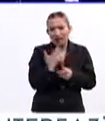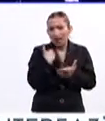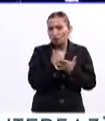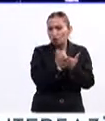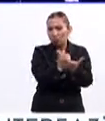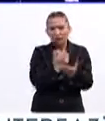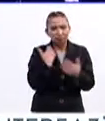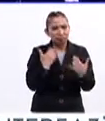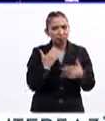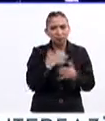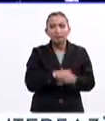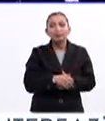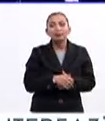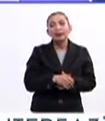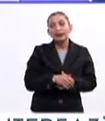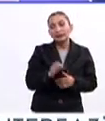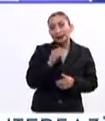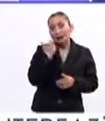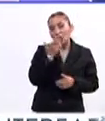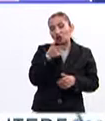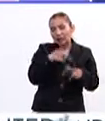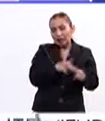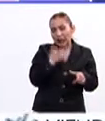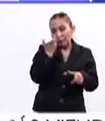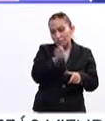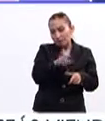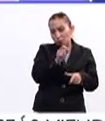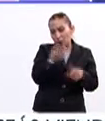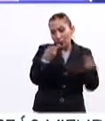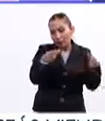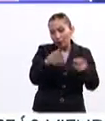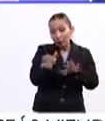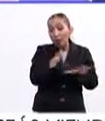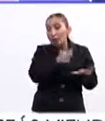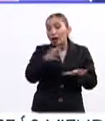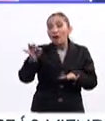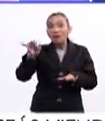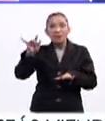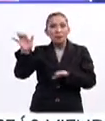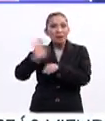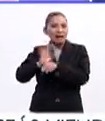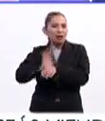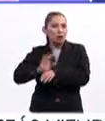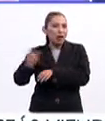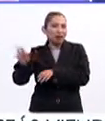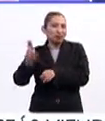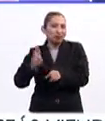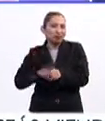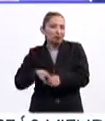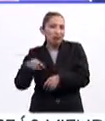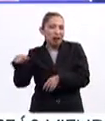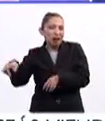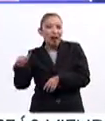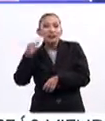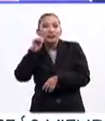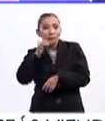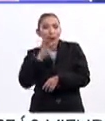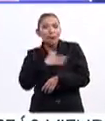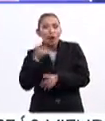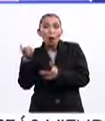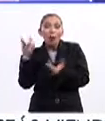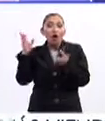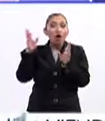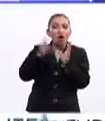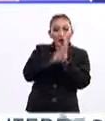muy bondadoso, que bueno, sí quisiera yo continuar, pero también claro, la ficción, ¿no? Al final de cuentas también siempre es bueno basarse en